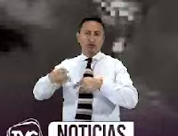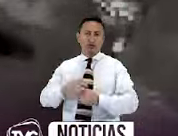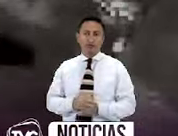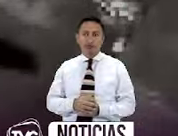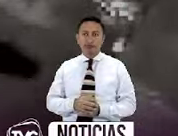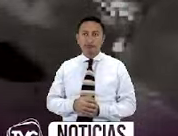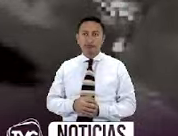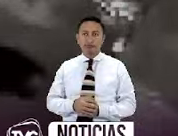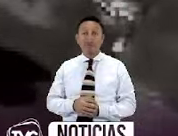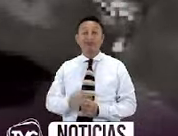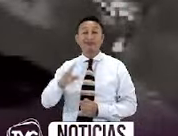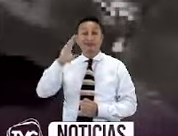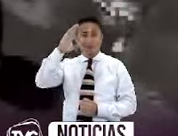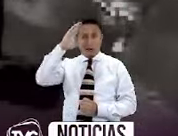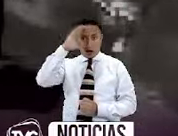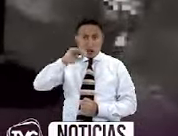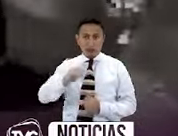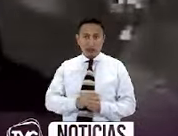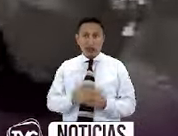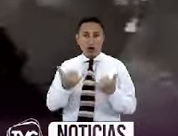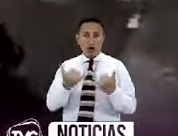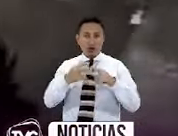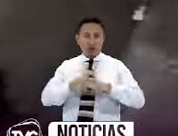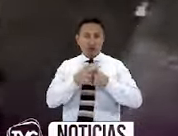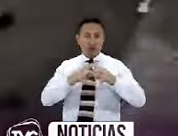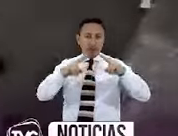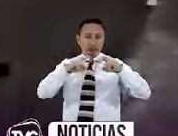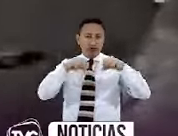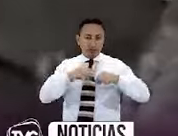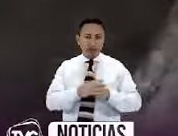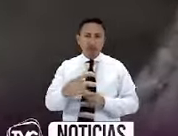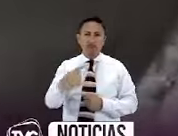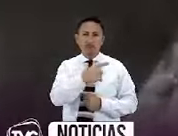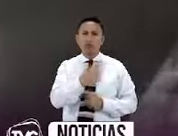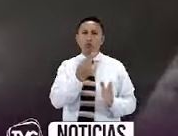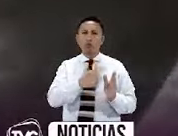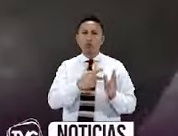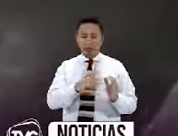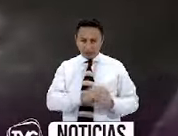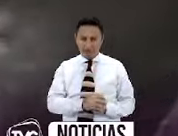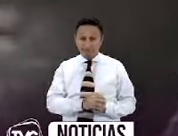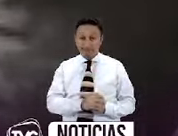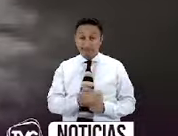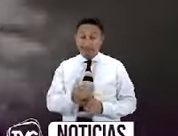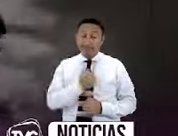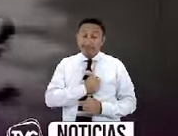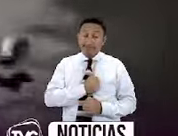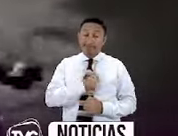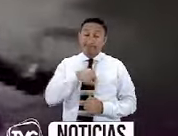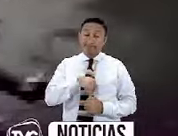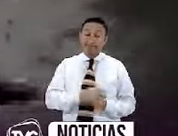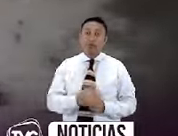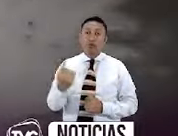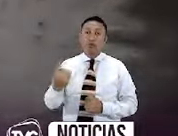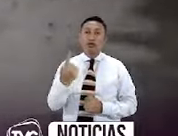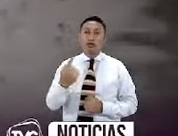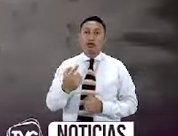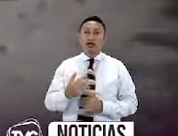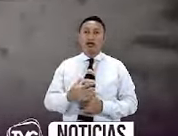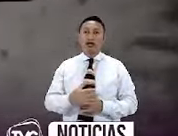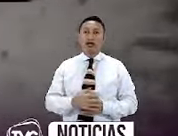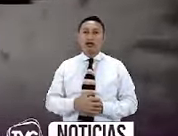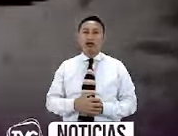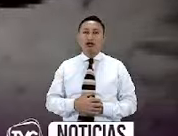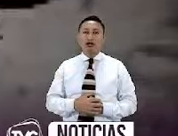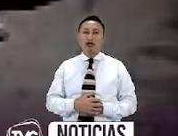parte, la Policía Nacional se encuentra investigando el desarrollo de este suceso. Señalan que lamentablemente solo quedó grabado en las cámaras de seguridad,